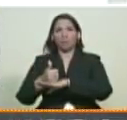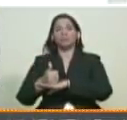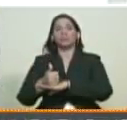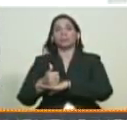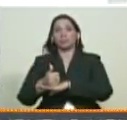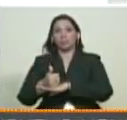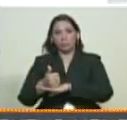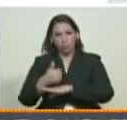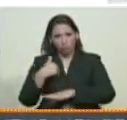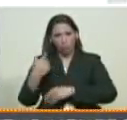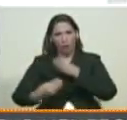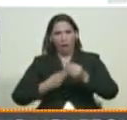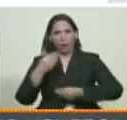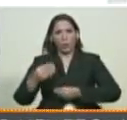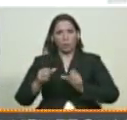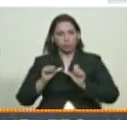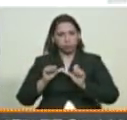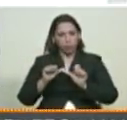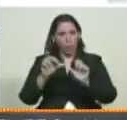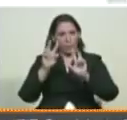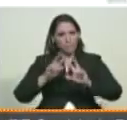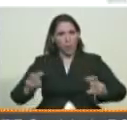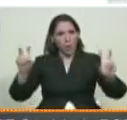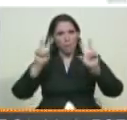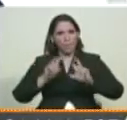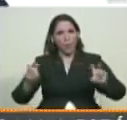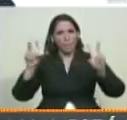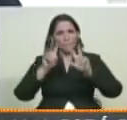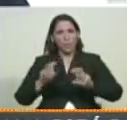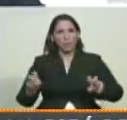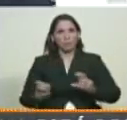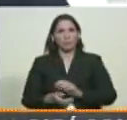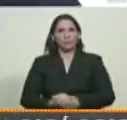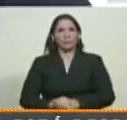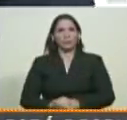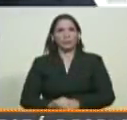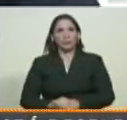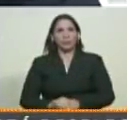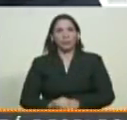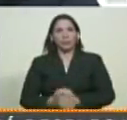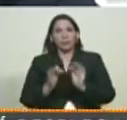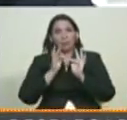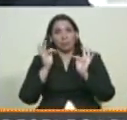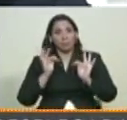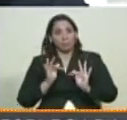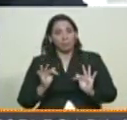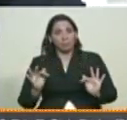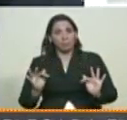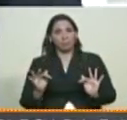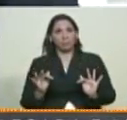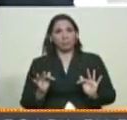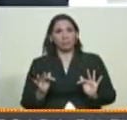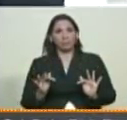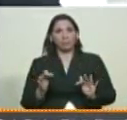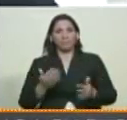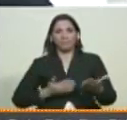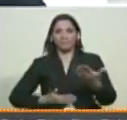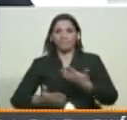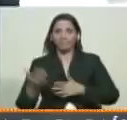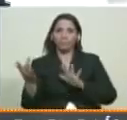recurrente este hecho, se acogen a la figura de la delación para coadyuvar